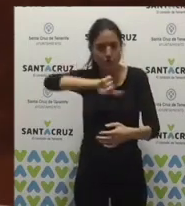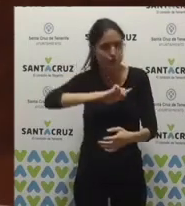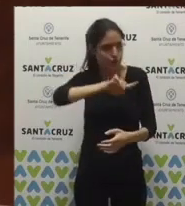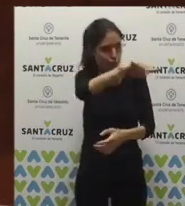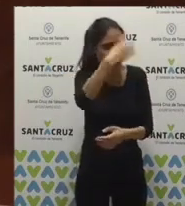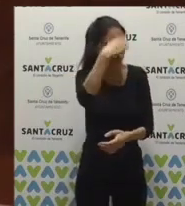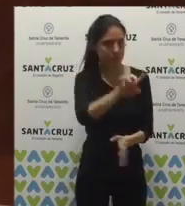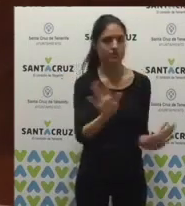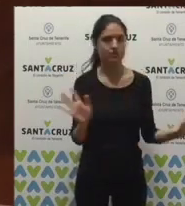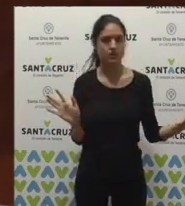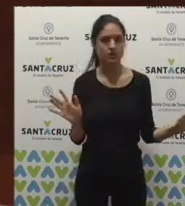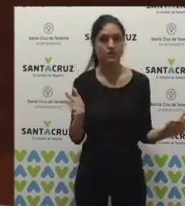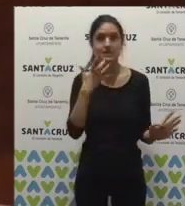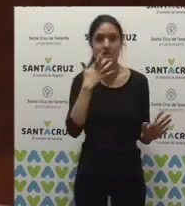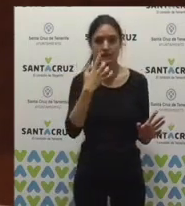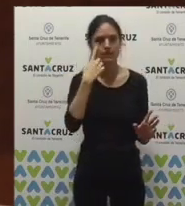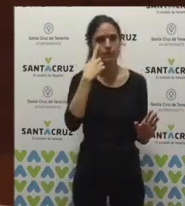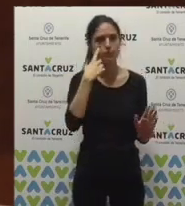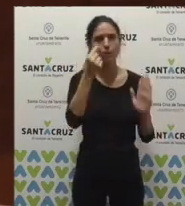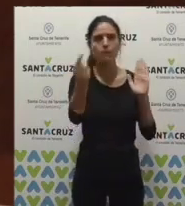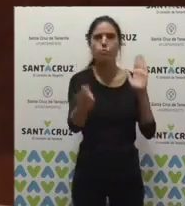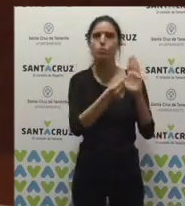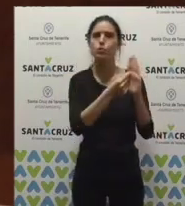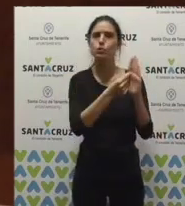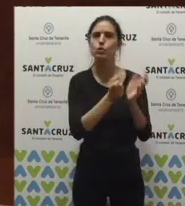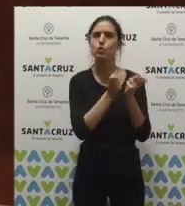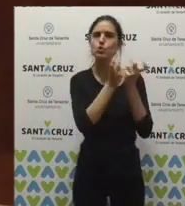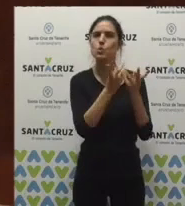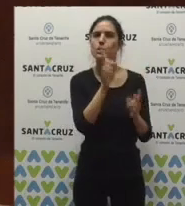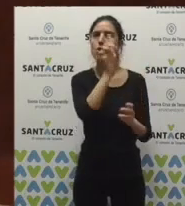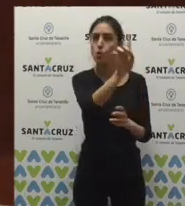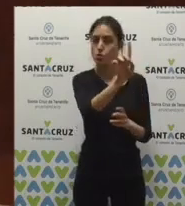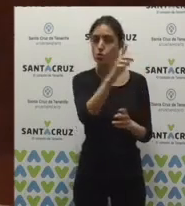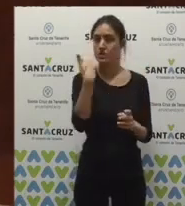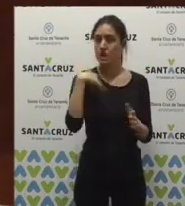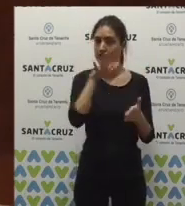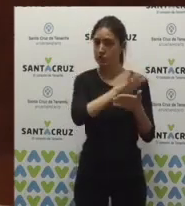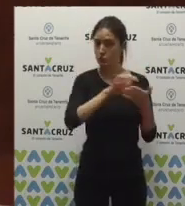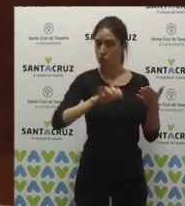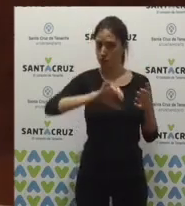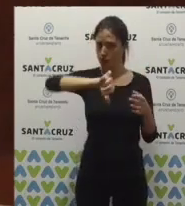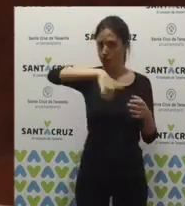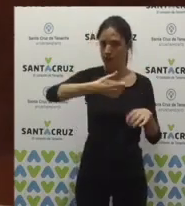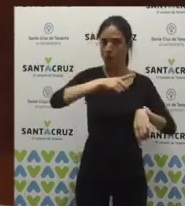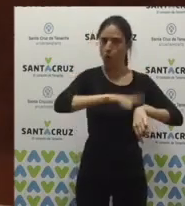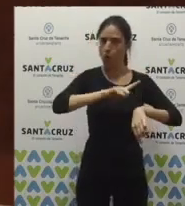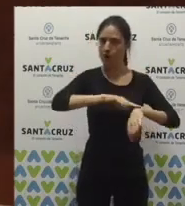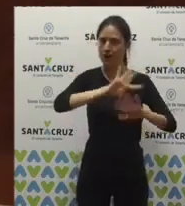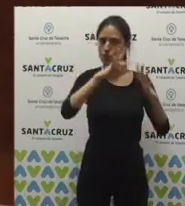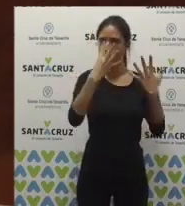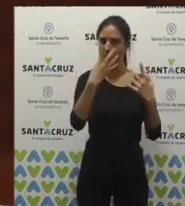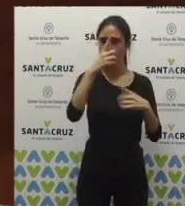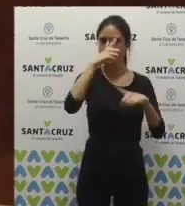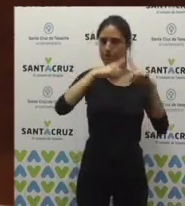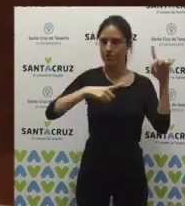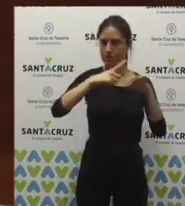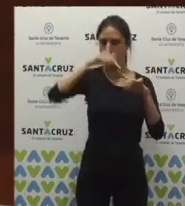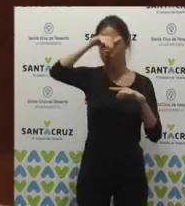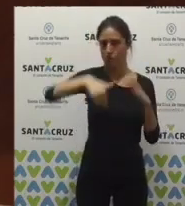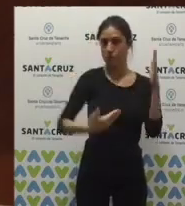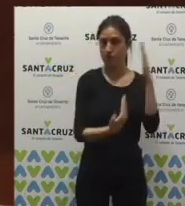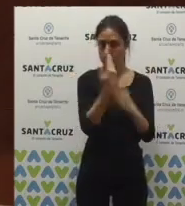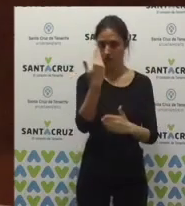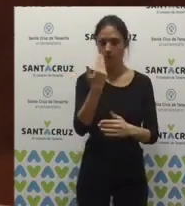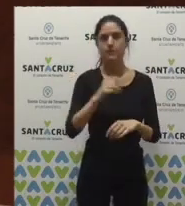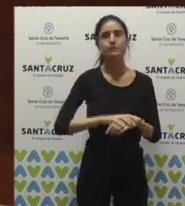vamos al punto número uno del documento que hemos aprobado pues a las nueve y media de la mañana hoy en ese punto número uno